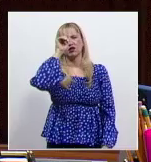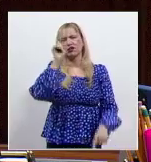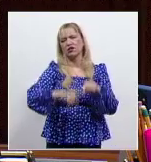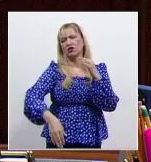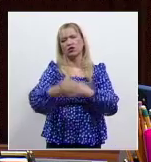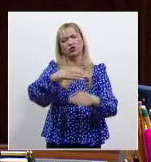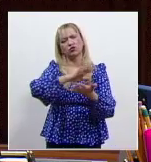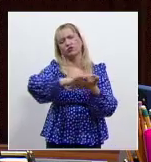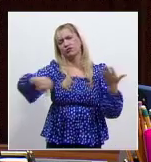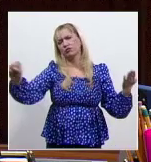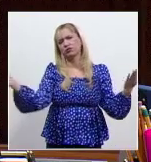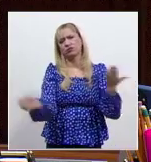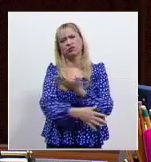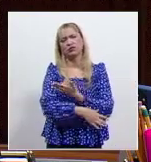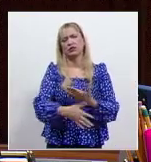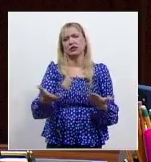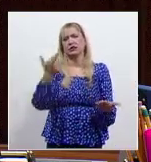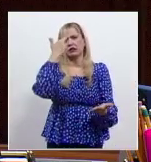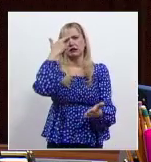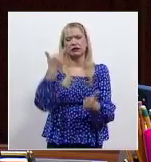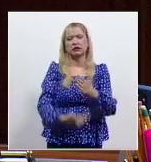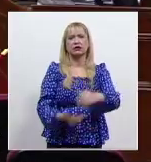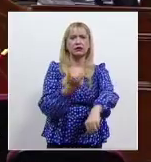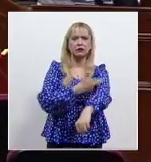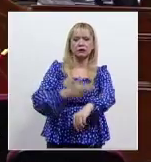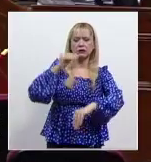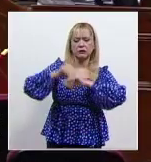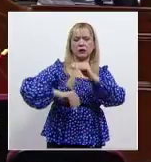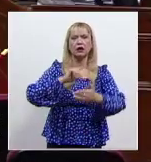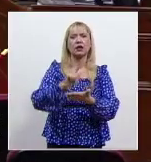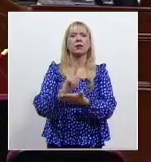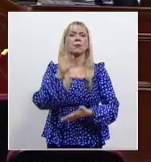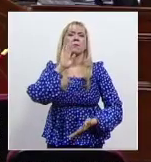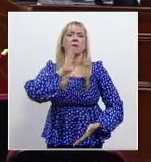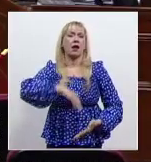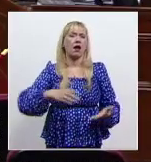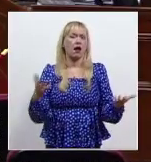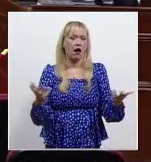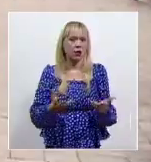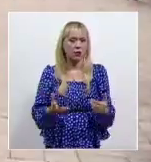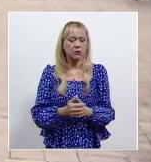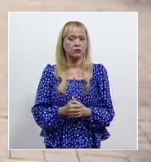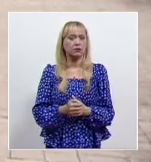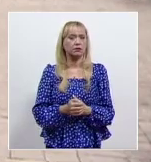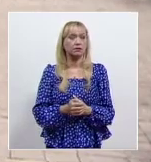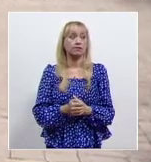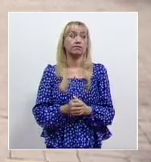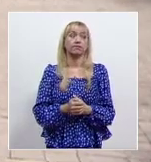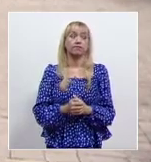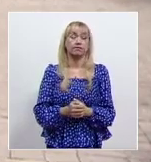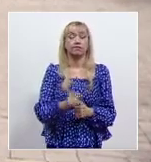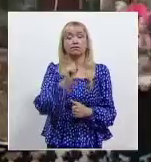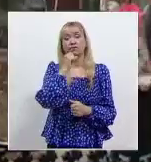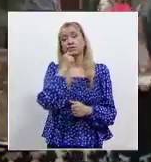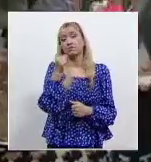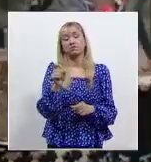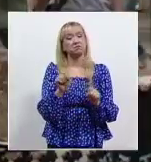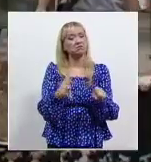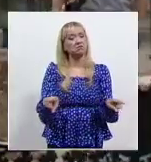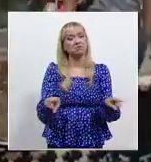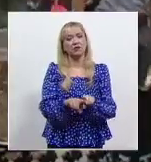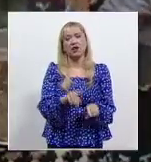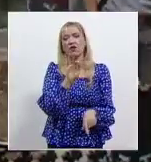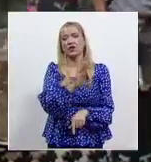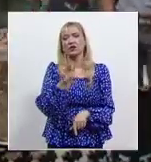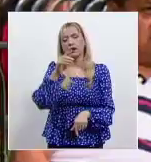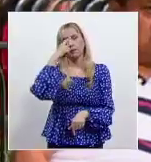por violaciones al procedimiento legislativo. Entre los efectos de la resolución está que se mantendrán las fechas para que el